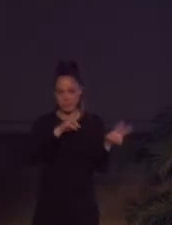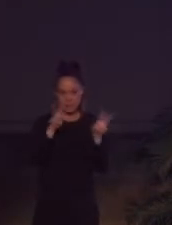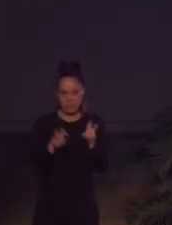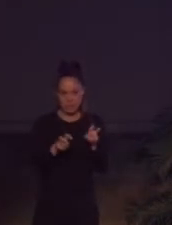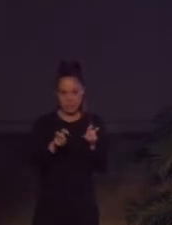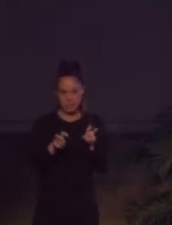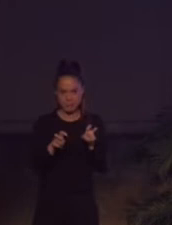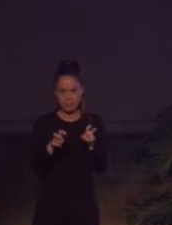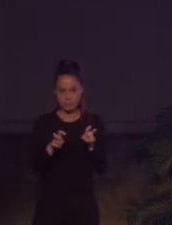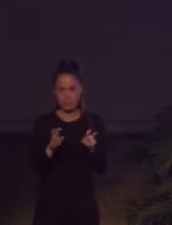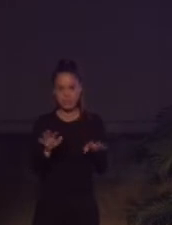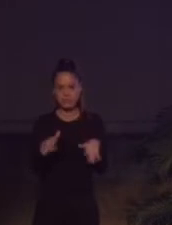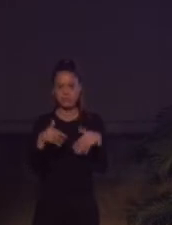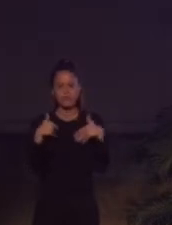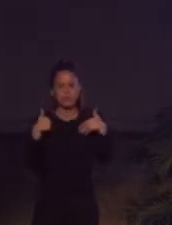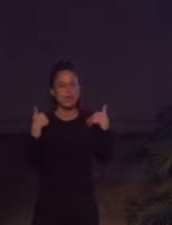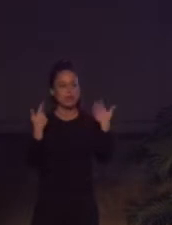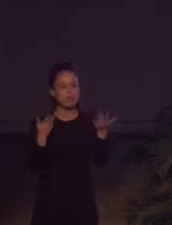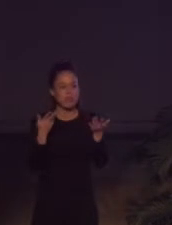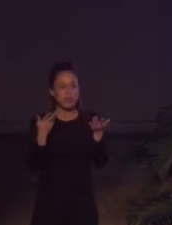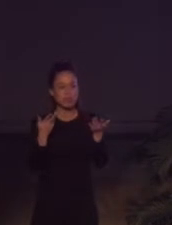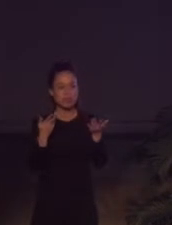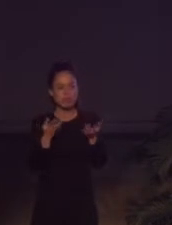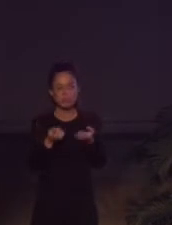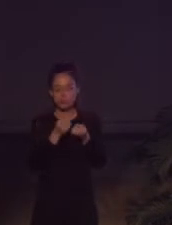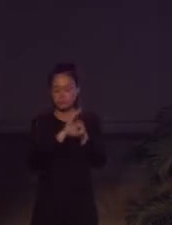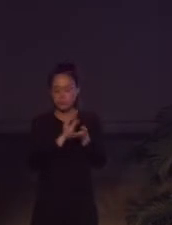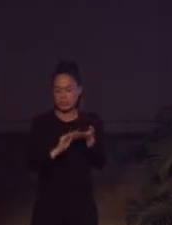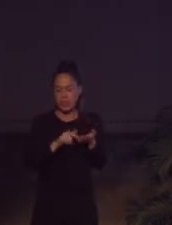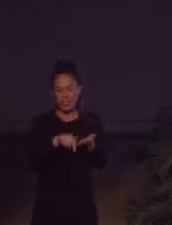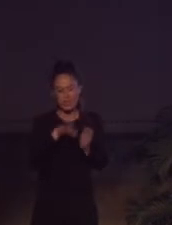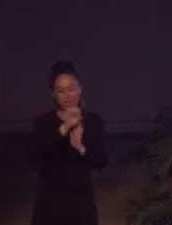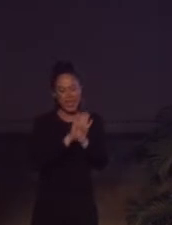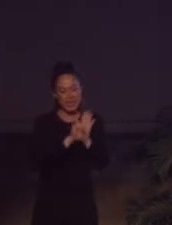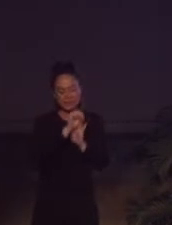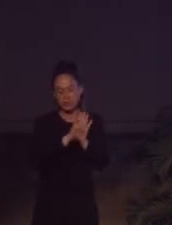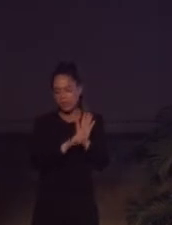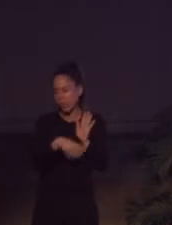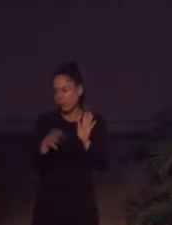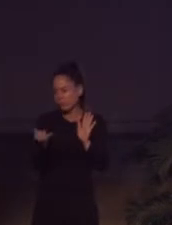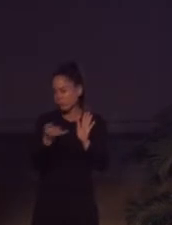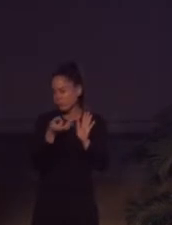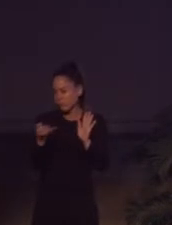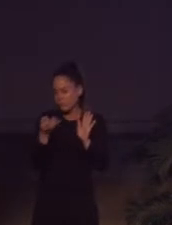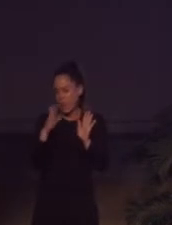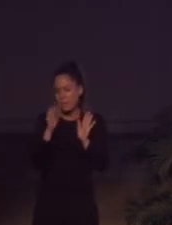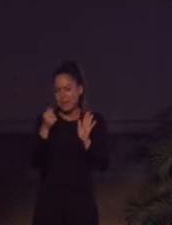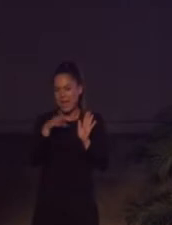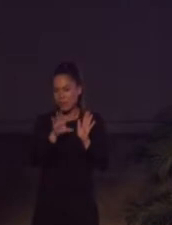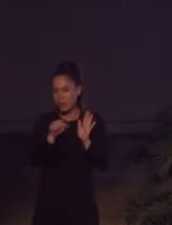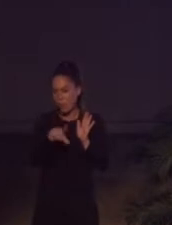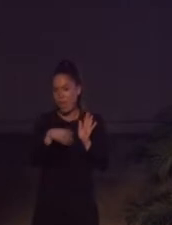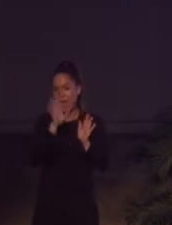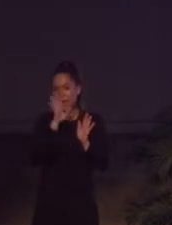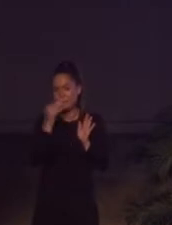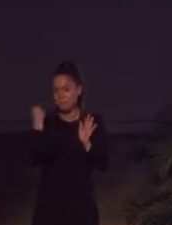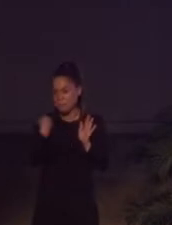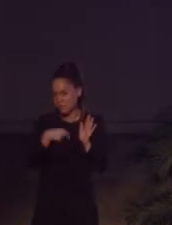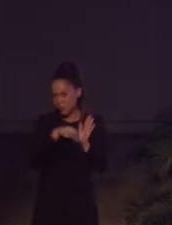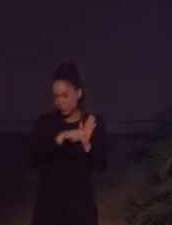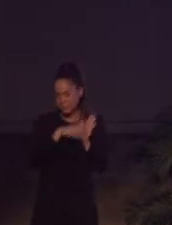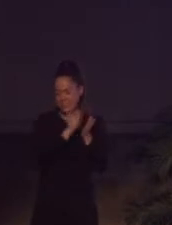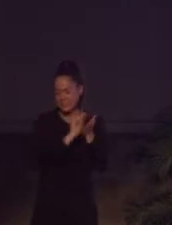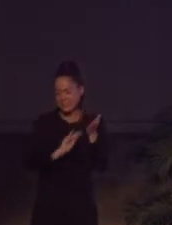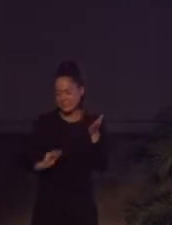editorial, ¿no?, es una declaración de intenciones. Aquí hay un artículo maravilloso que os recomiendo, que es de Paul Preciado, que justamente habla de esto, de la historia de lo